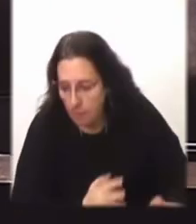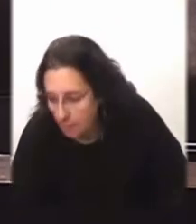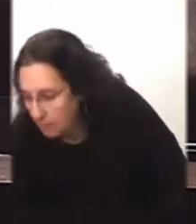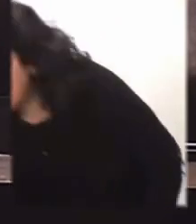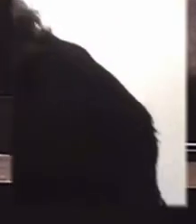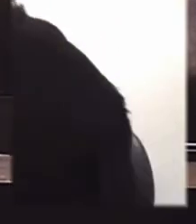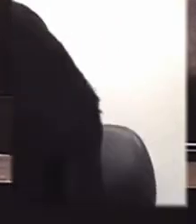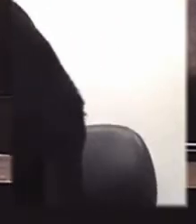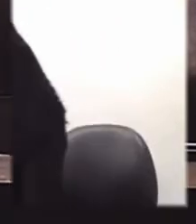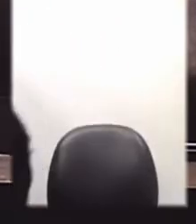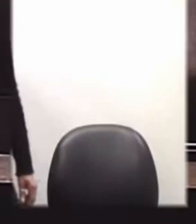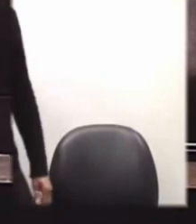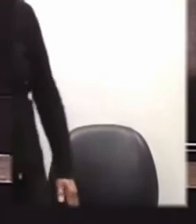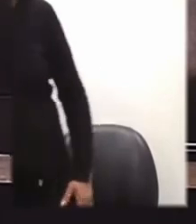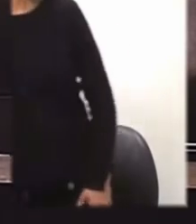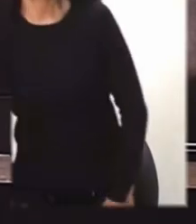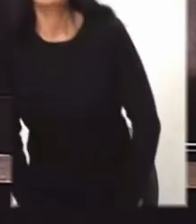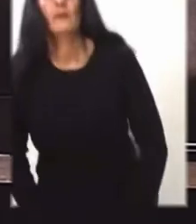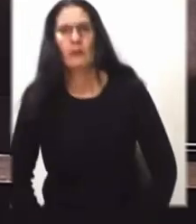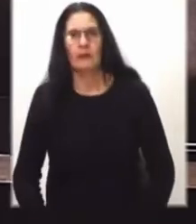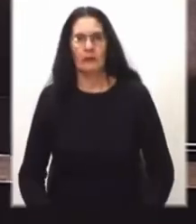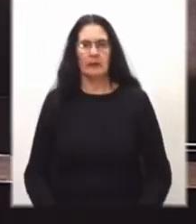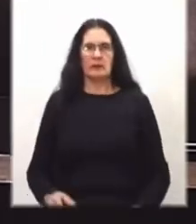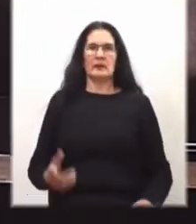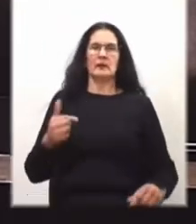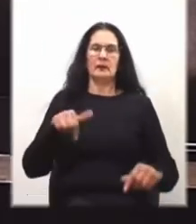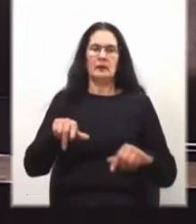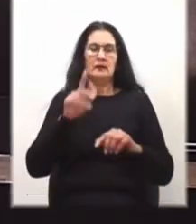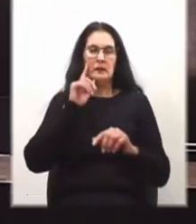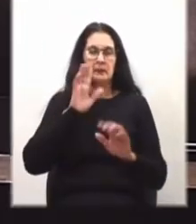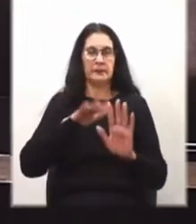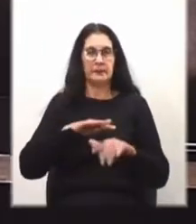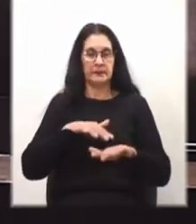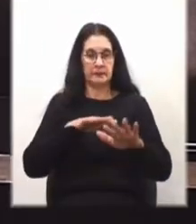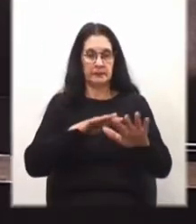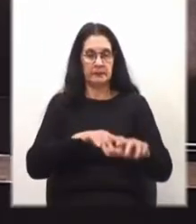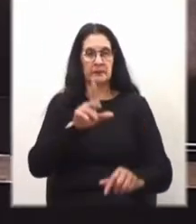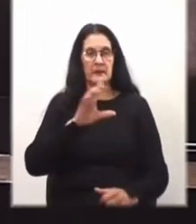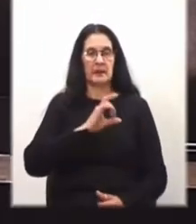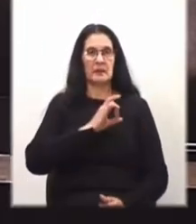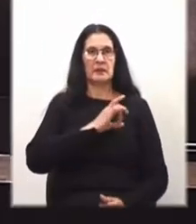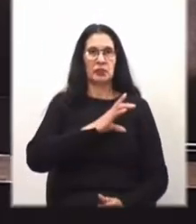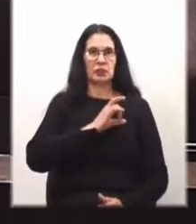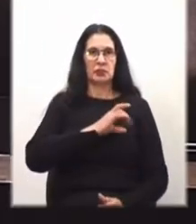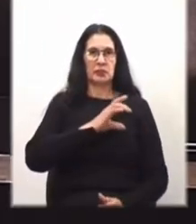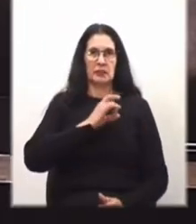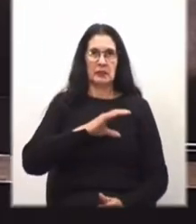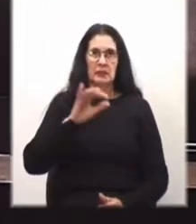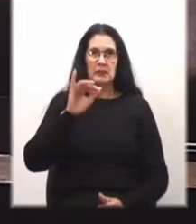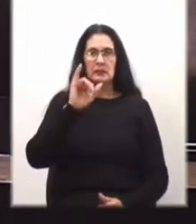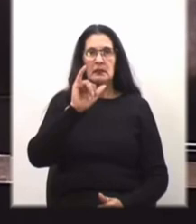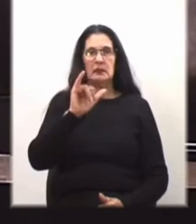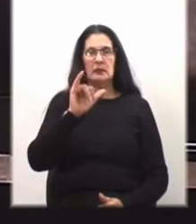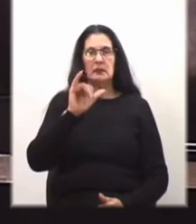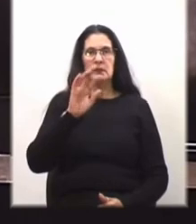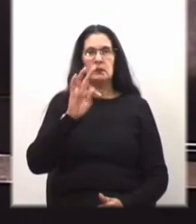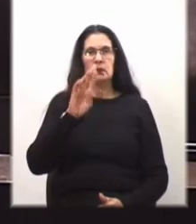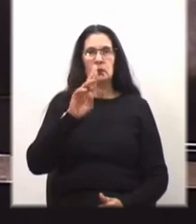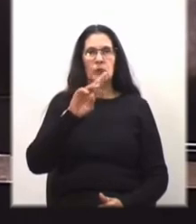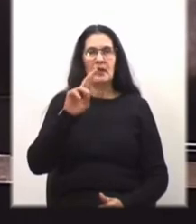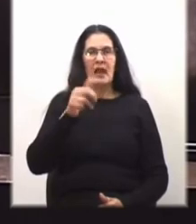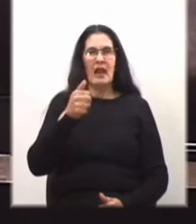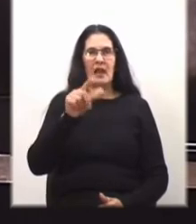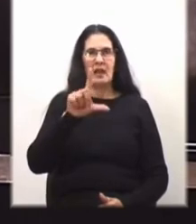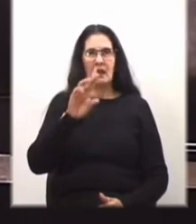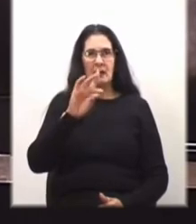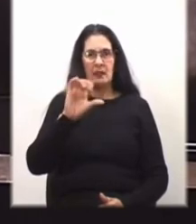Conseguir la autorización para esa marcha era todo un desafío. Por ahí anda el chileno y Pablo Iturralde, que lo vi por allá, que fueron dos